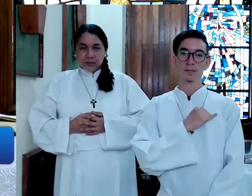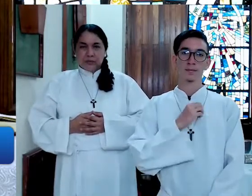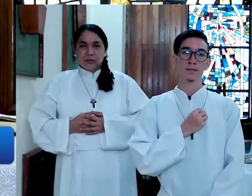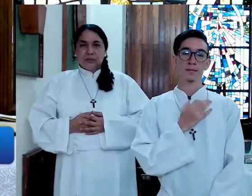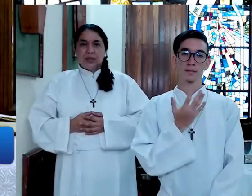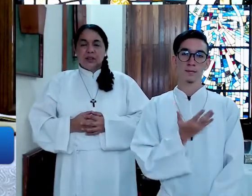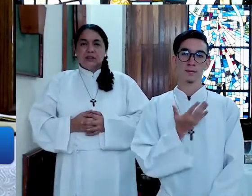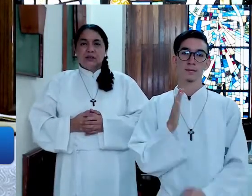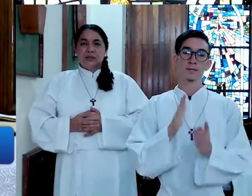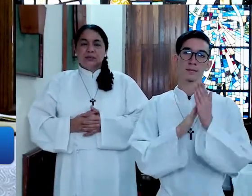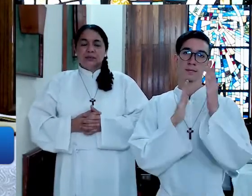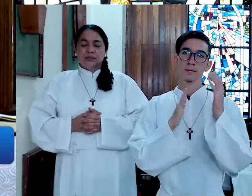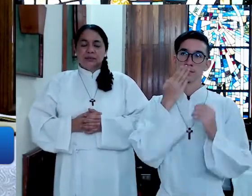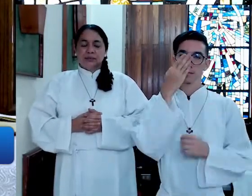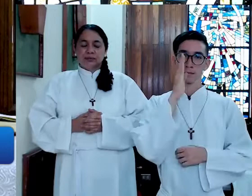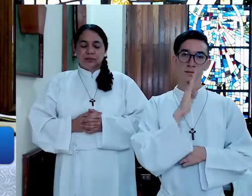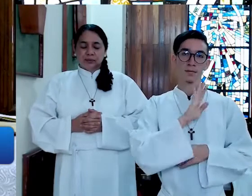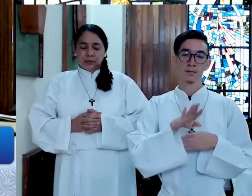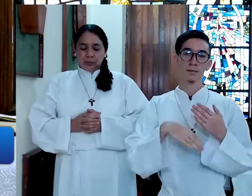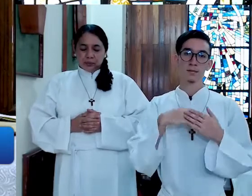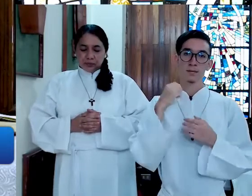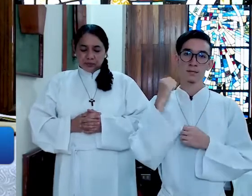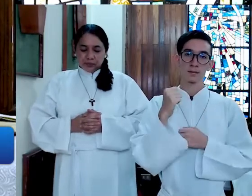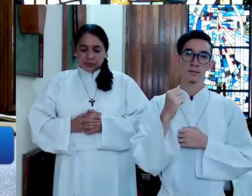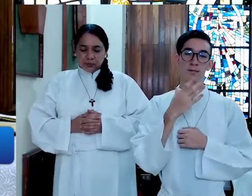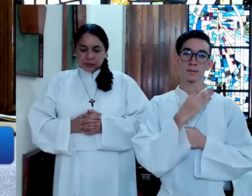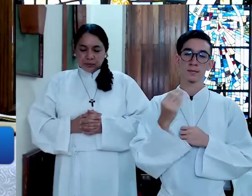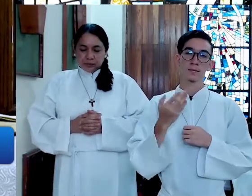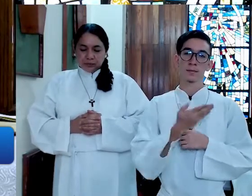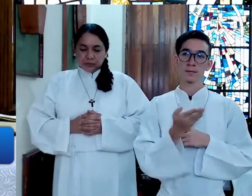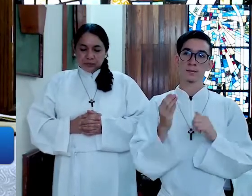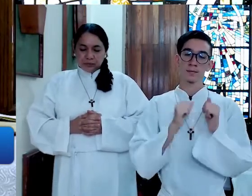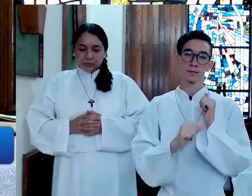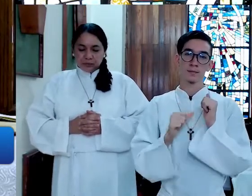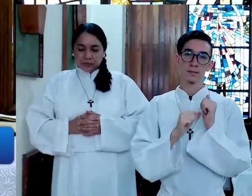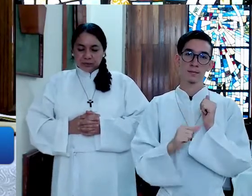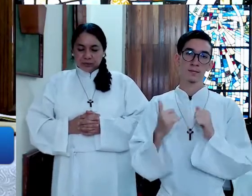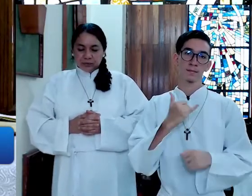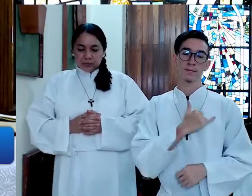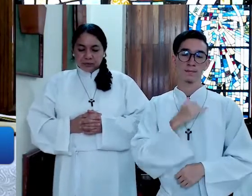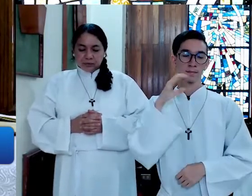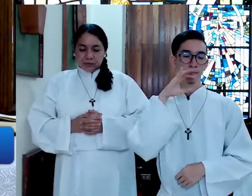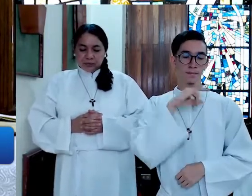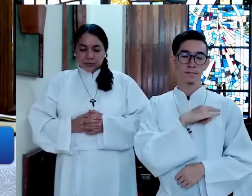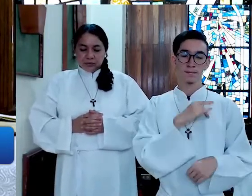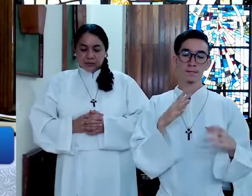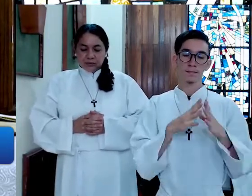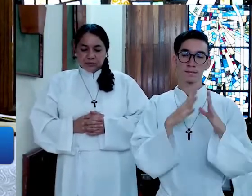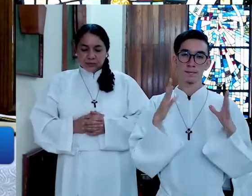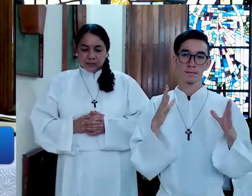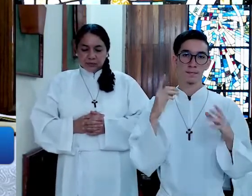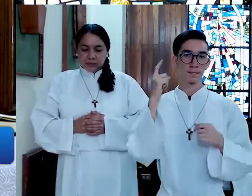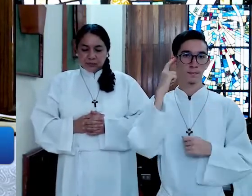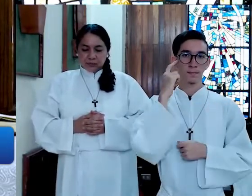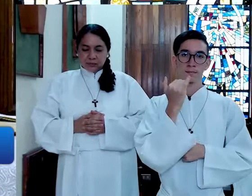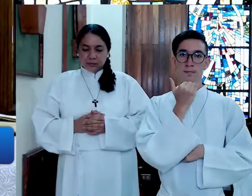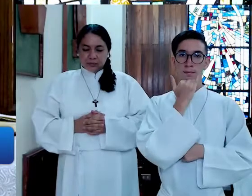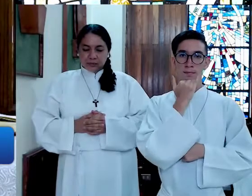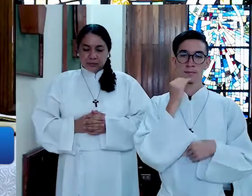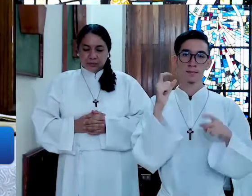Yo confieso ante Dios Todopoderoso, y ante ustedes, hermanos, que he pecado mucho,